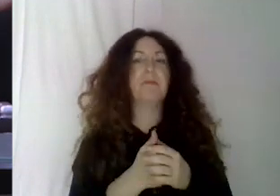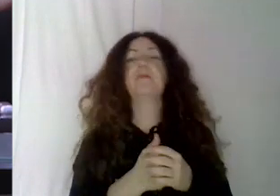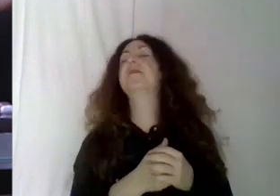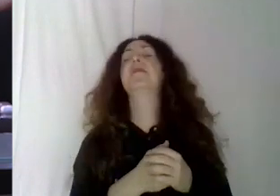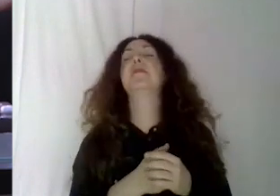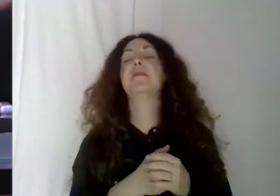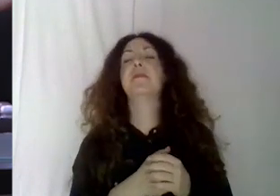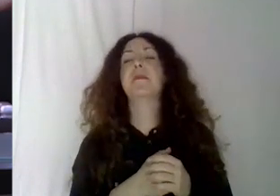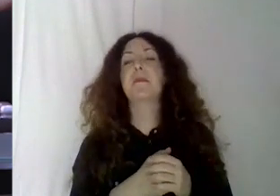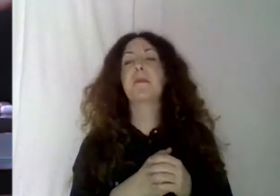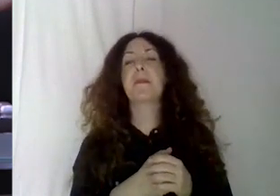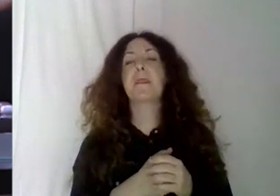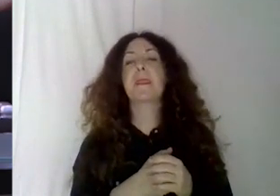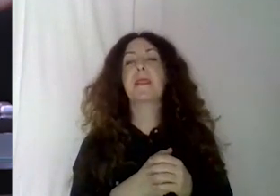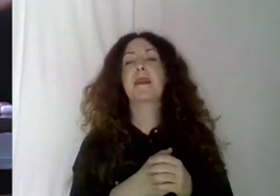De modo que,